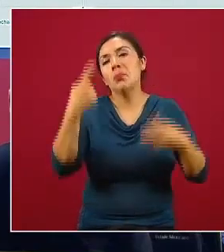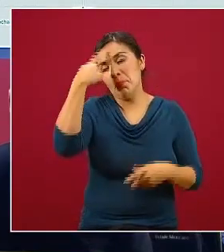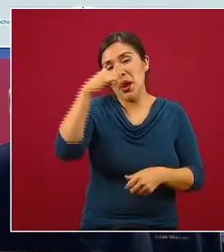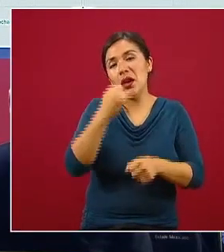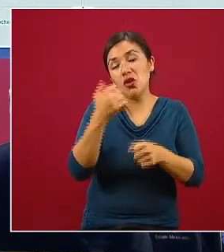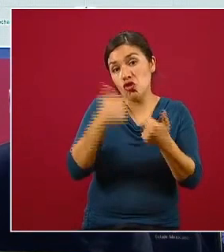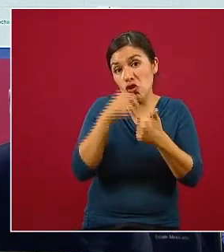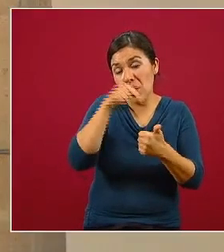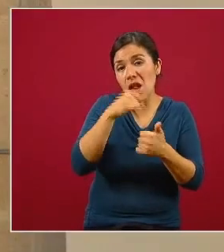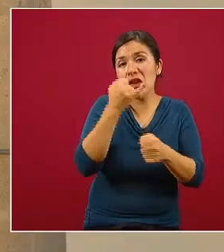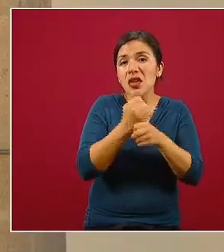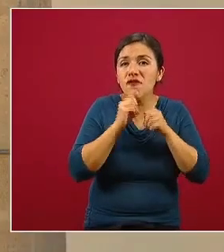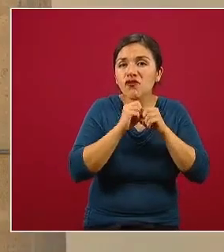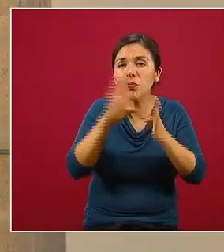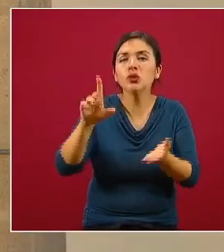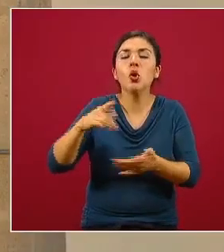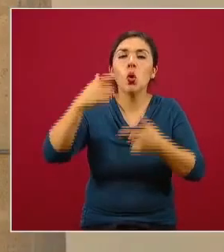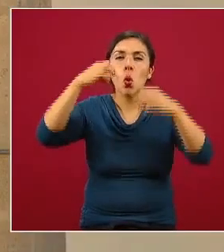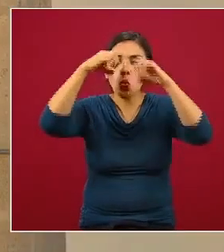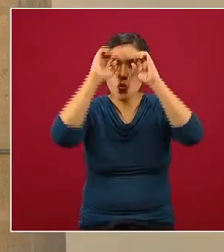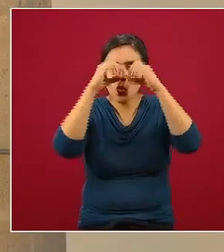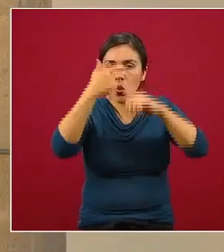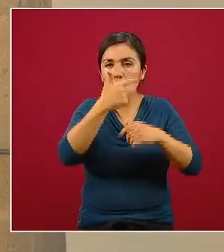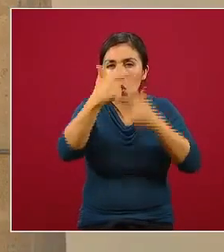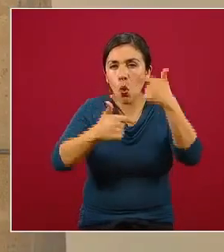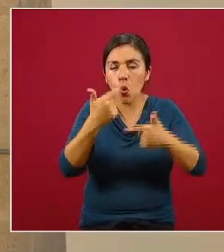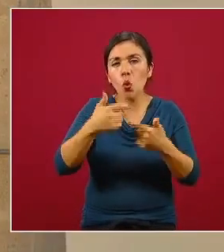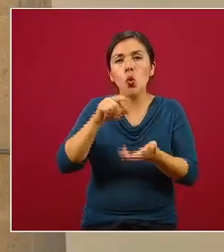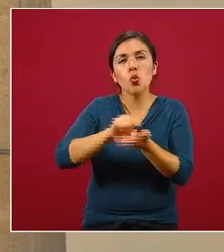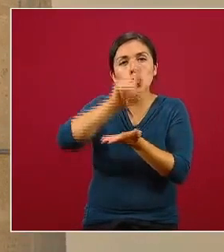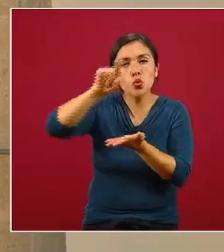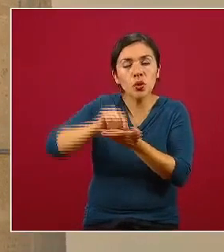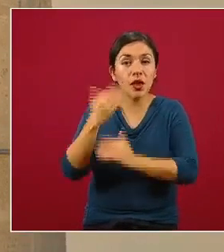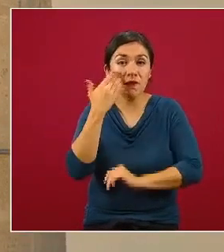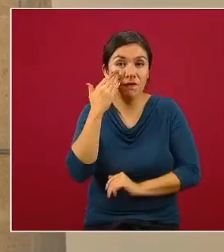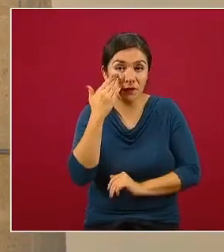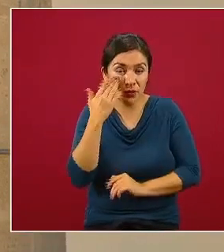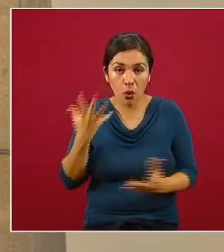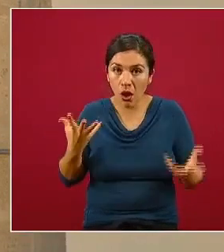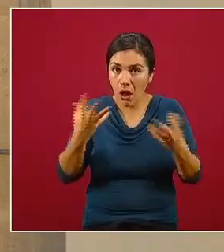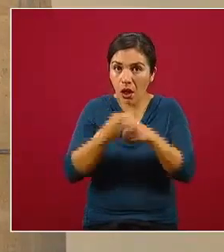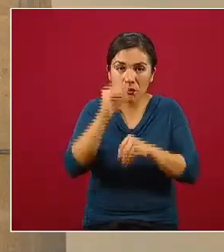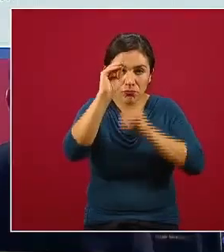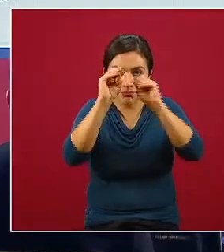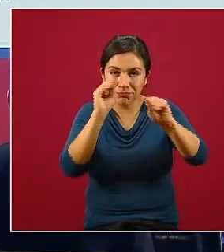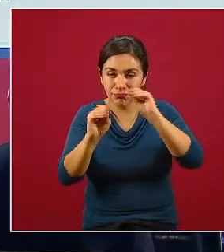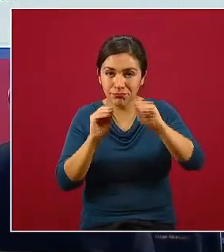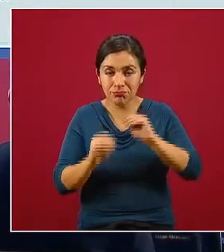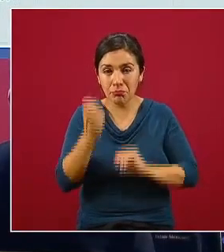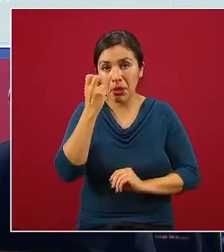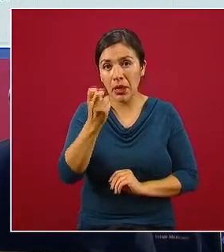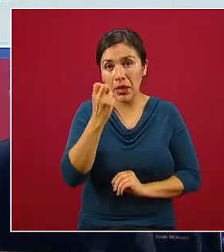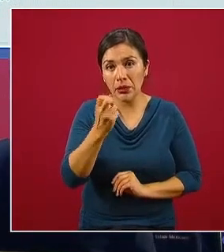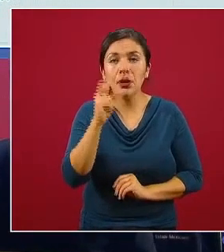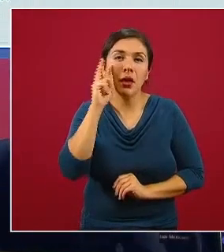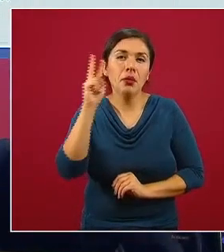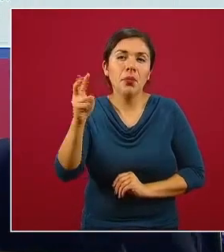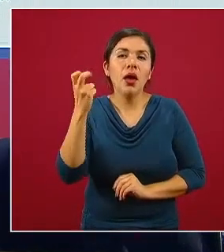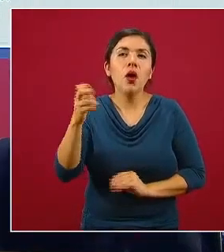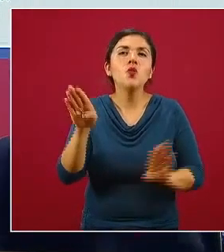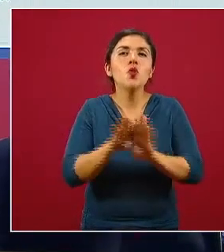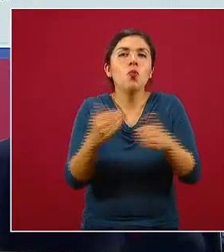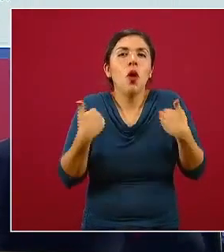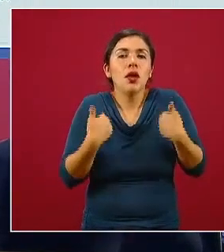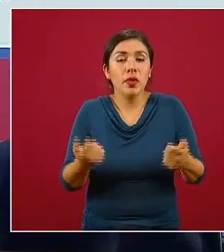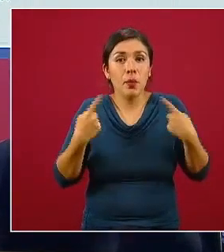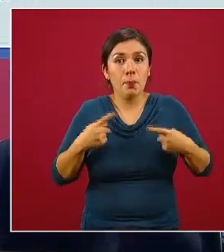datos de Google, Twitter y Facebook, y se genera un índice compuesto, en el que, bueno, aquí se ve cómo se ha